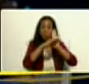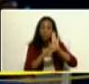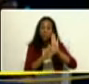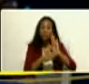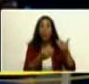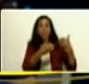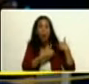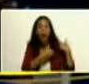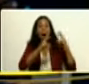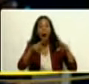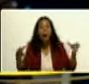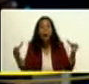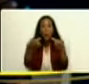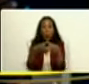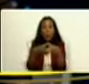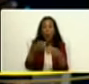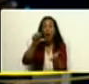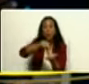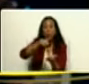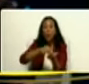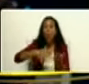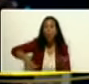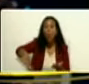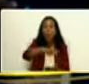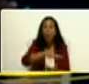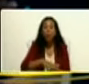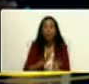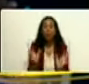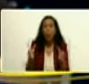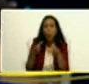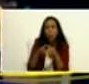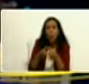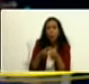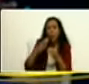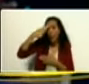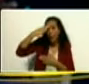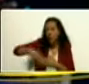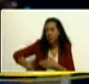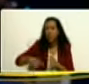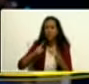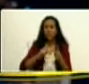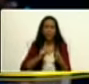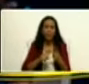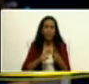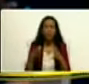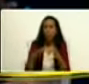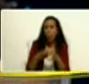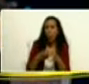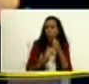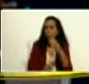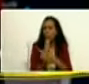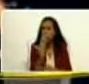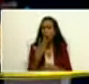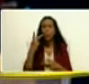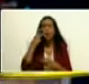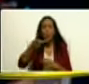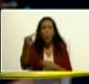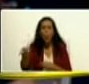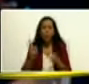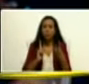es reunirse en los puntos tricolor, con los compañeros de la milicia, con los compañeros de las estructuras de nuestros partidos, con